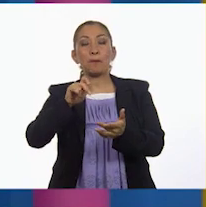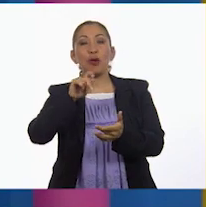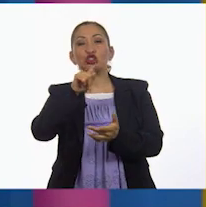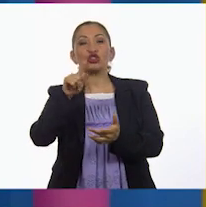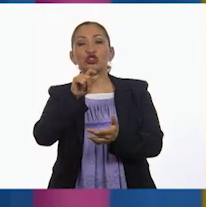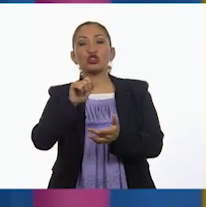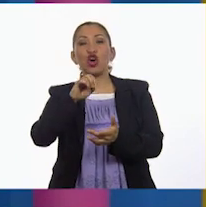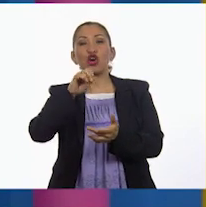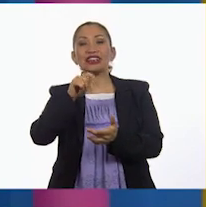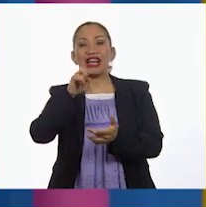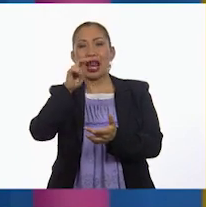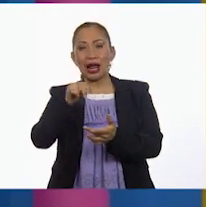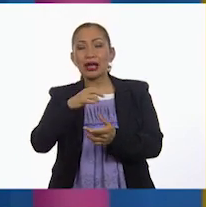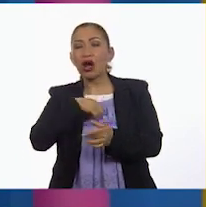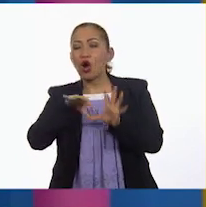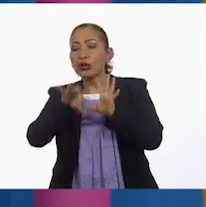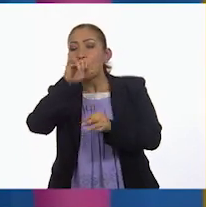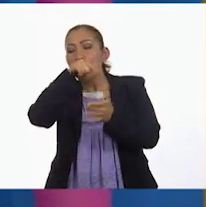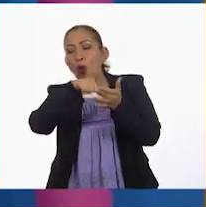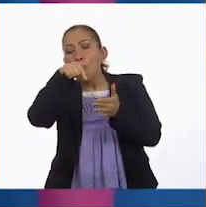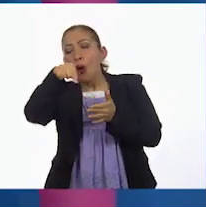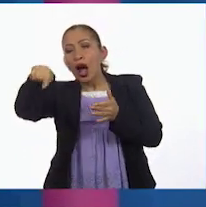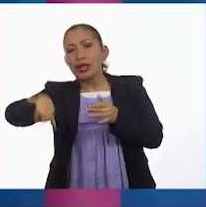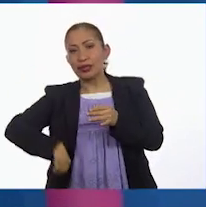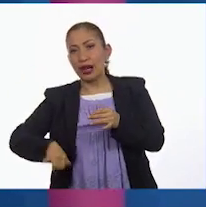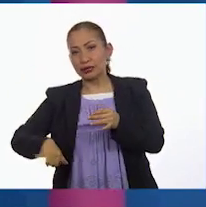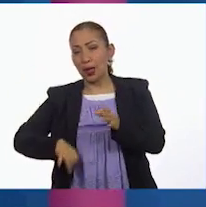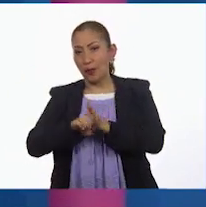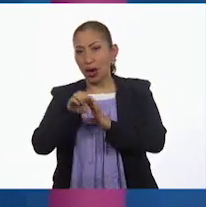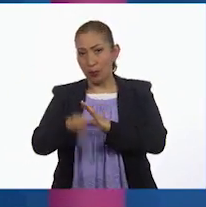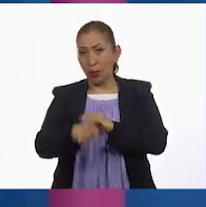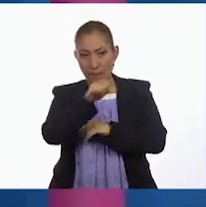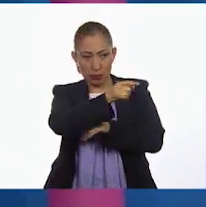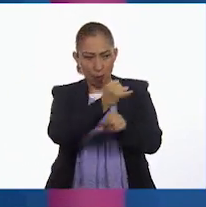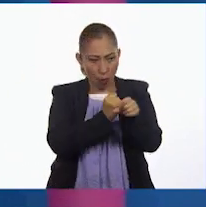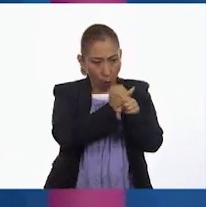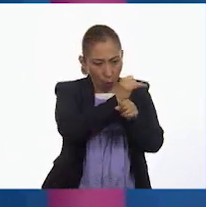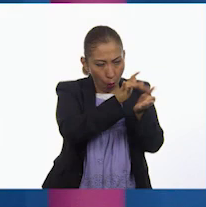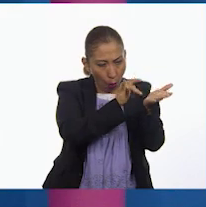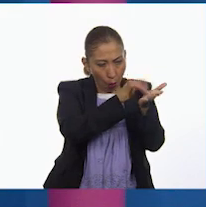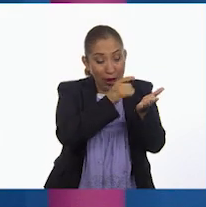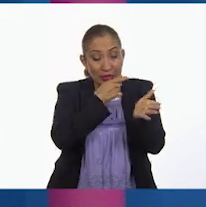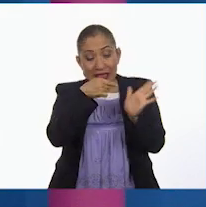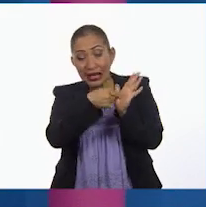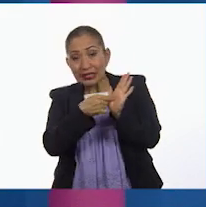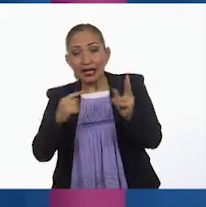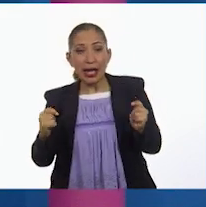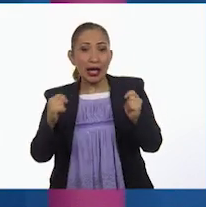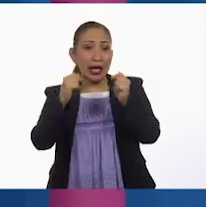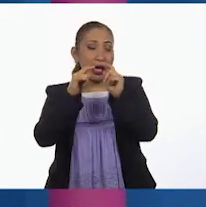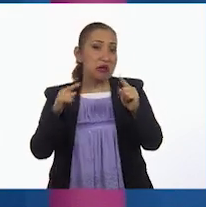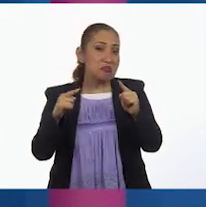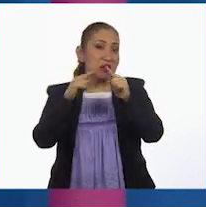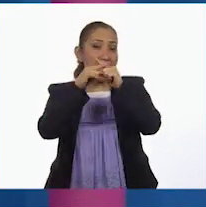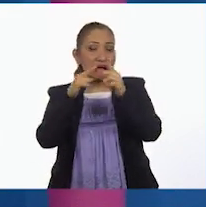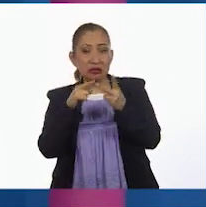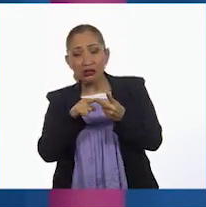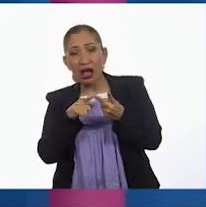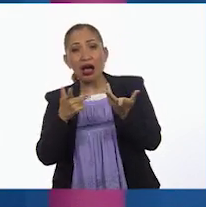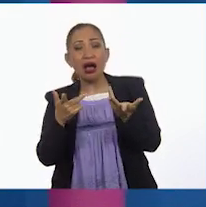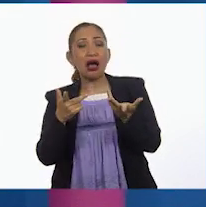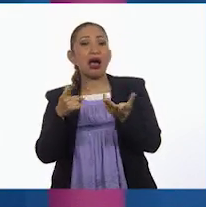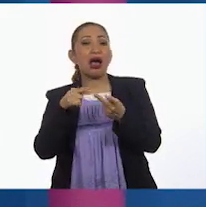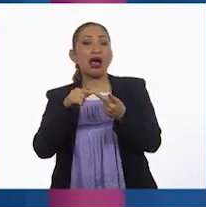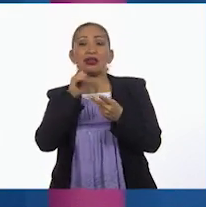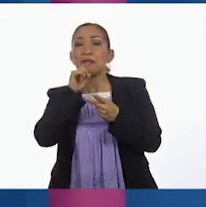podemos encontrar algunos sitios que son de interés, en el caso de este reportaje, que por ejemplo menciona un convento, menciona